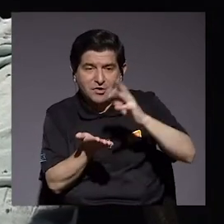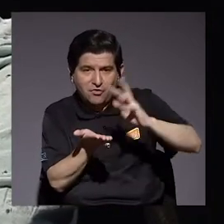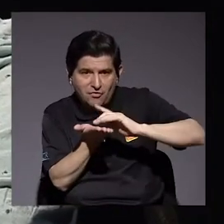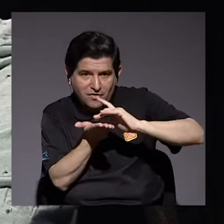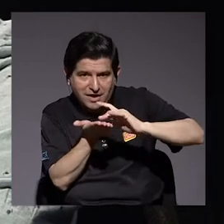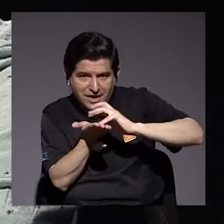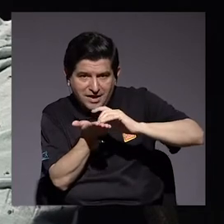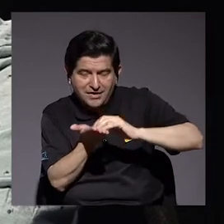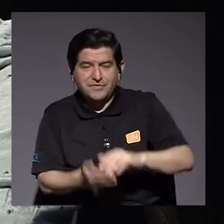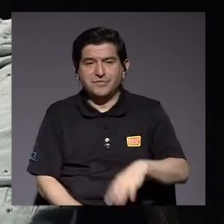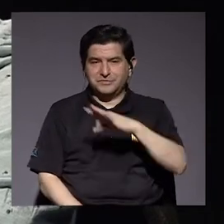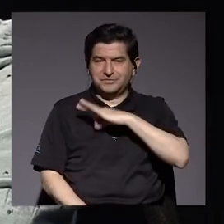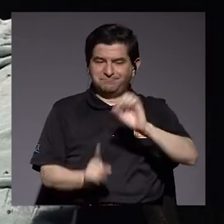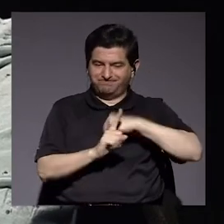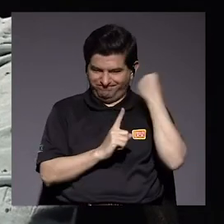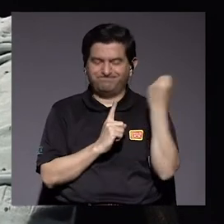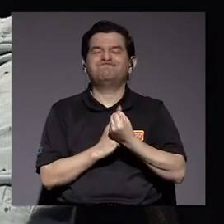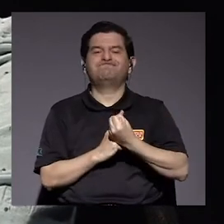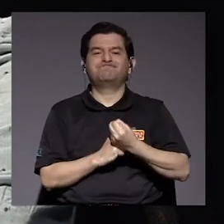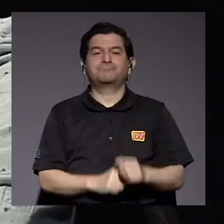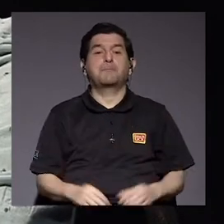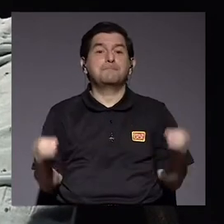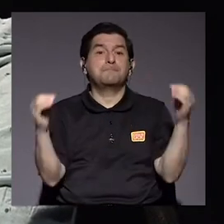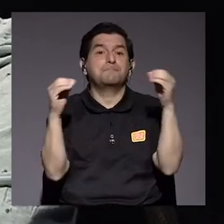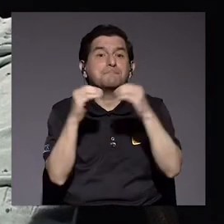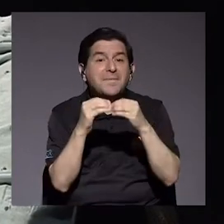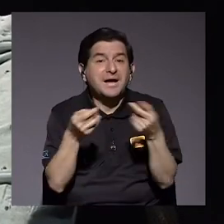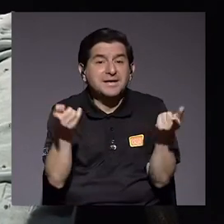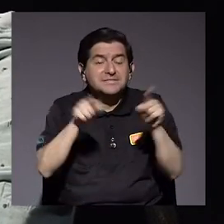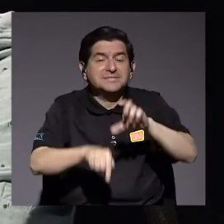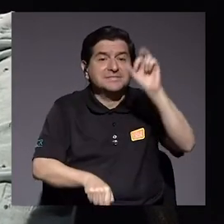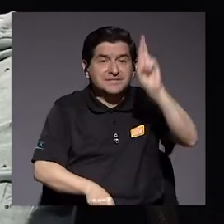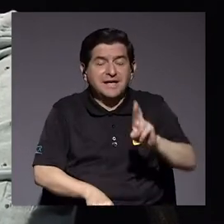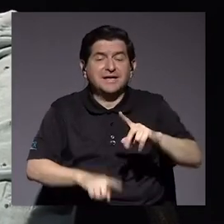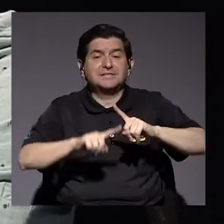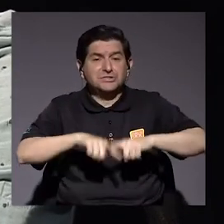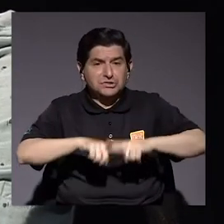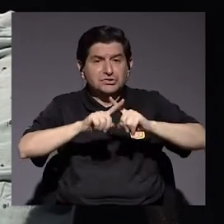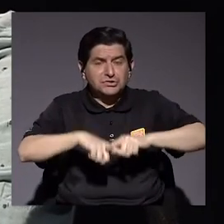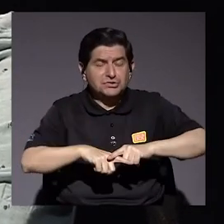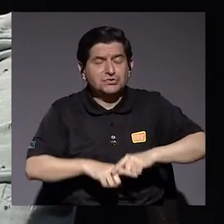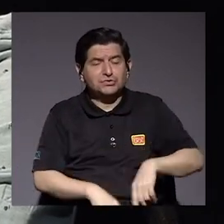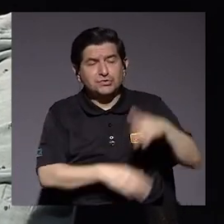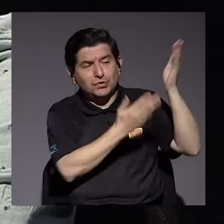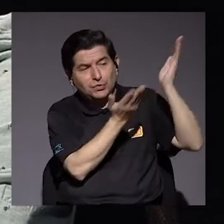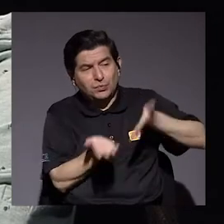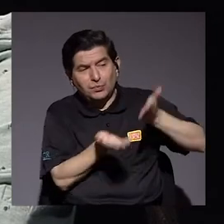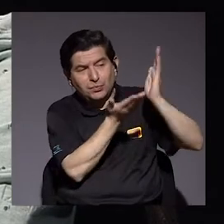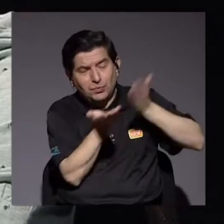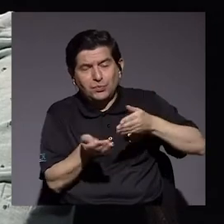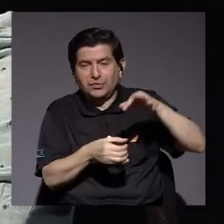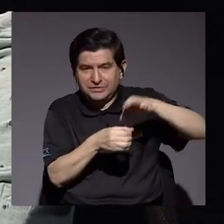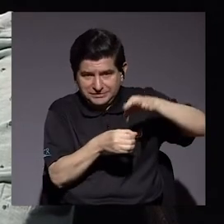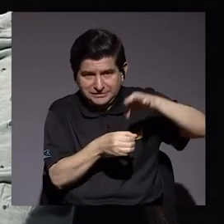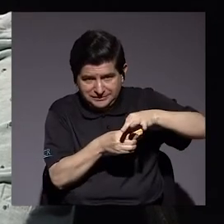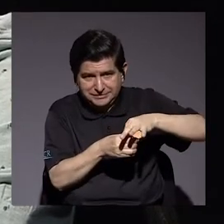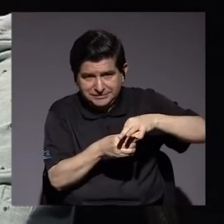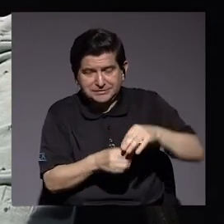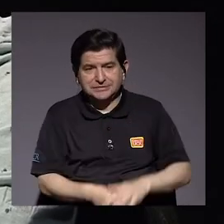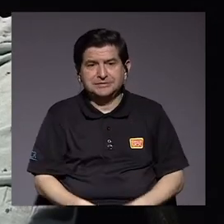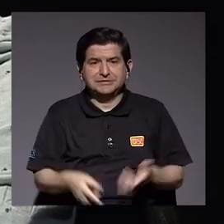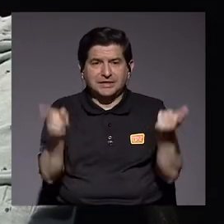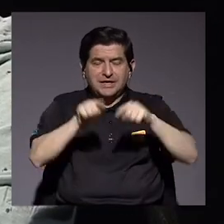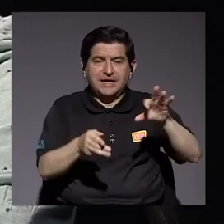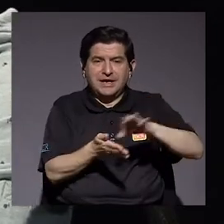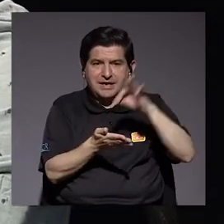beneficiados por la situación. Máxime en el caso de Costa Rica, que depende mucho de las importaciones de granos. Uh-huh. En el caso del